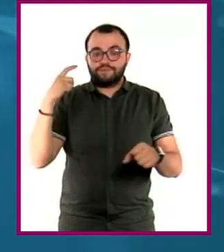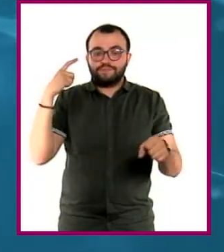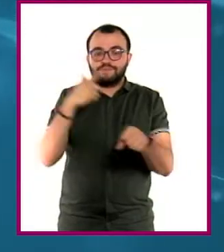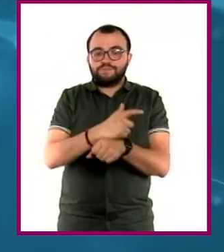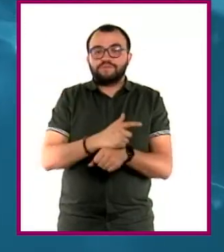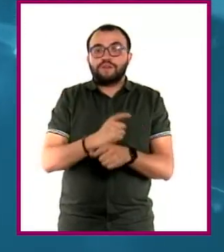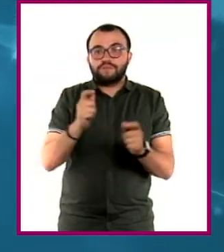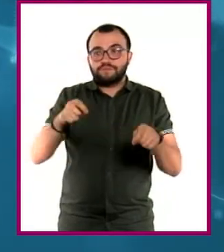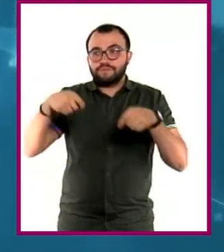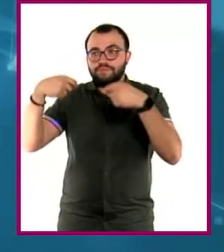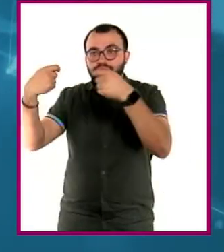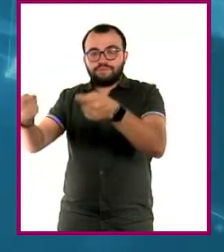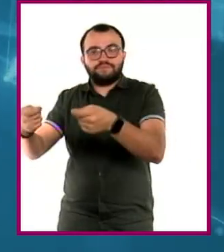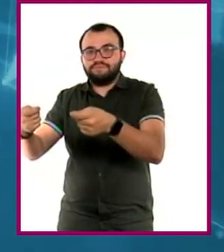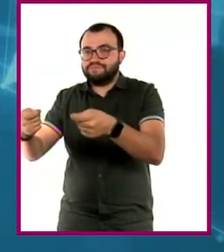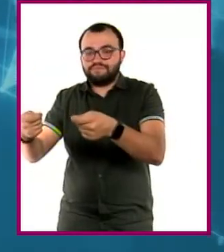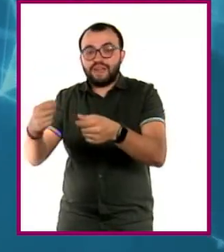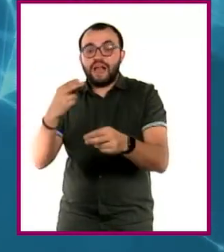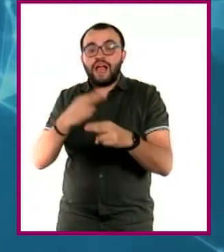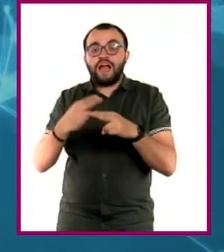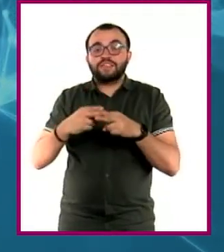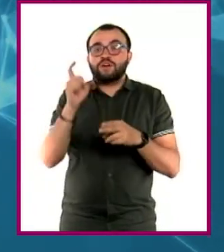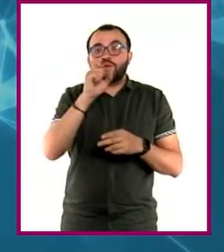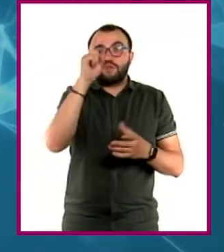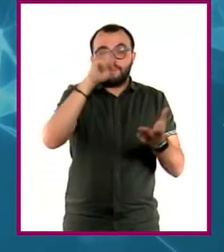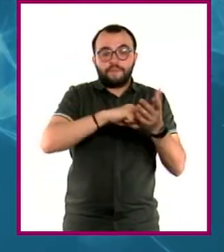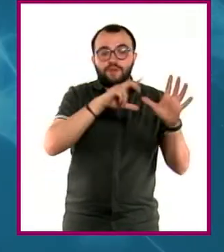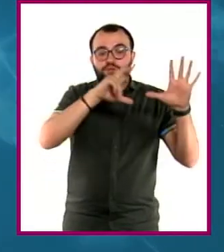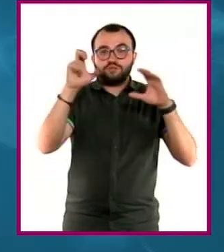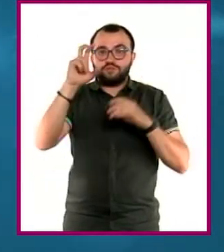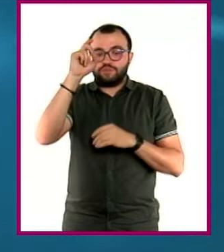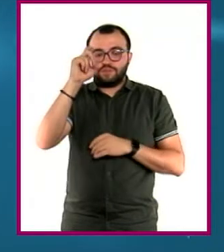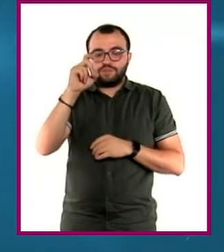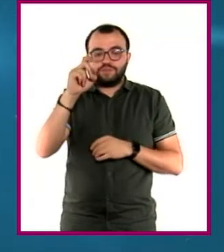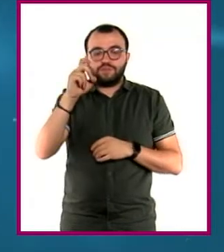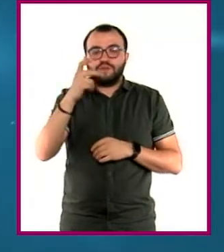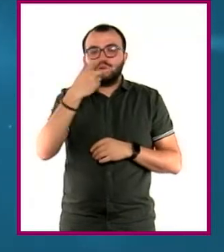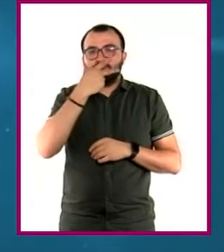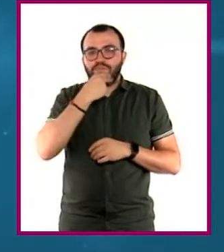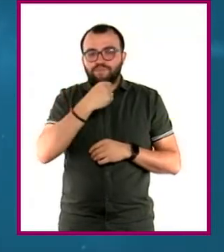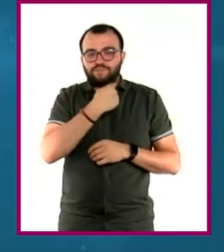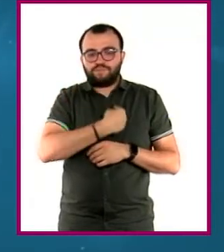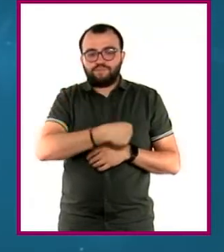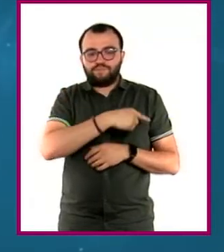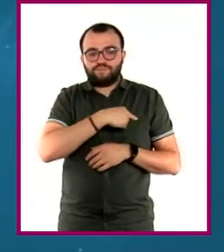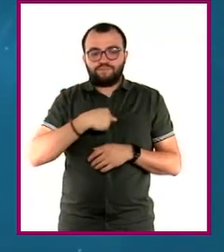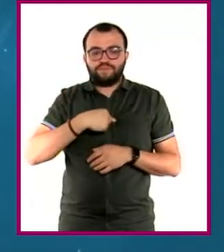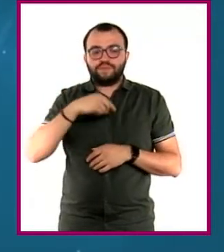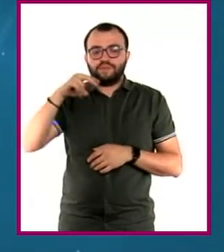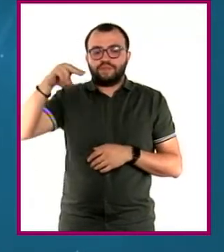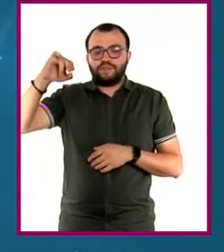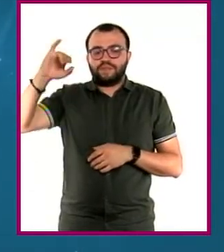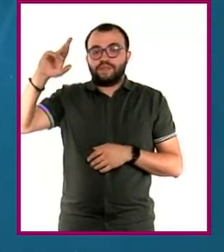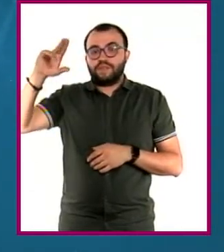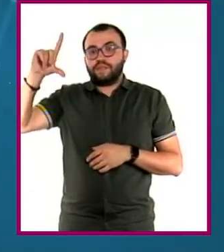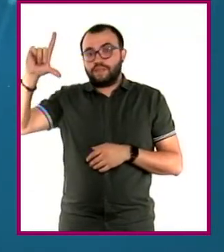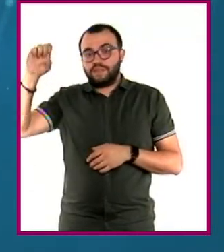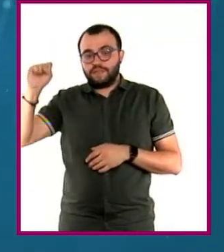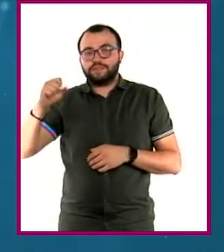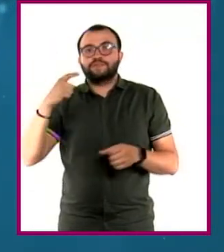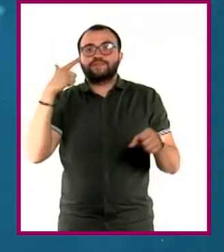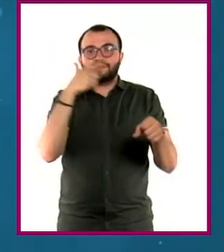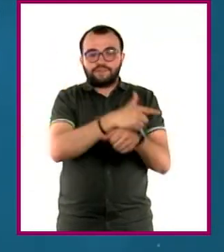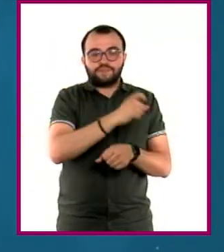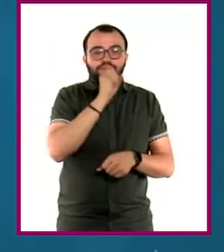no le fue reconocido hasta que en 1830 el sueco Niels Gabriel Säfström descubrió este